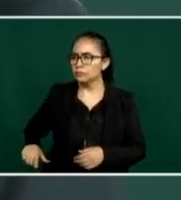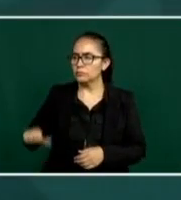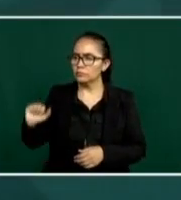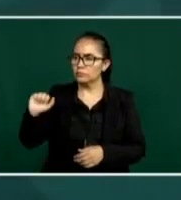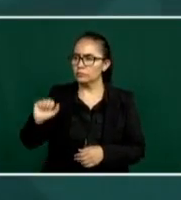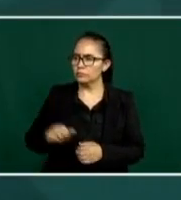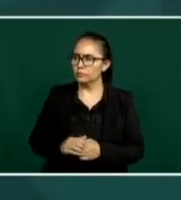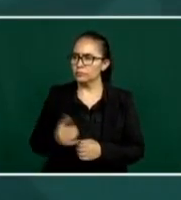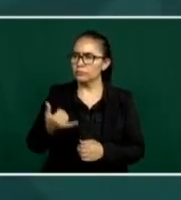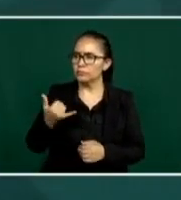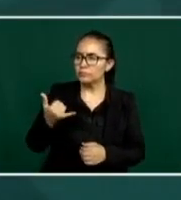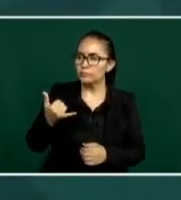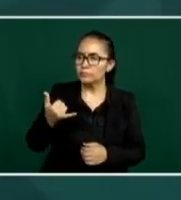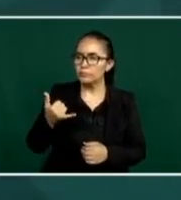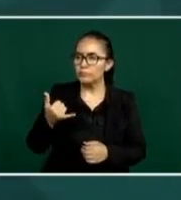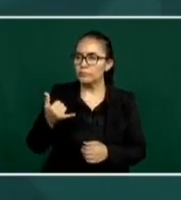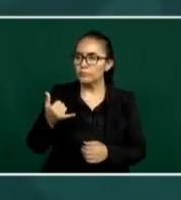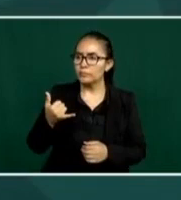y